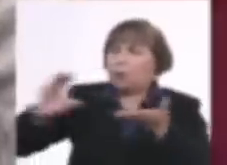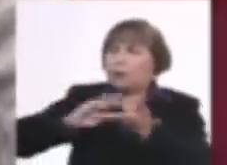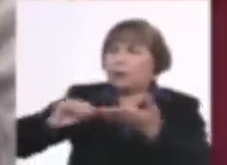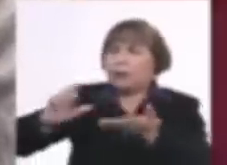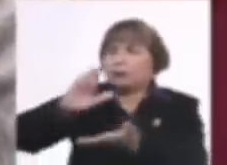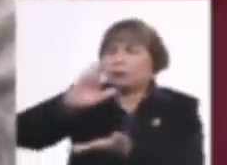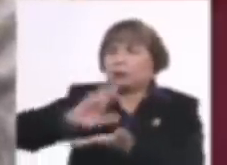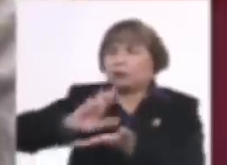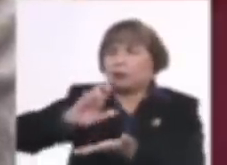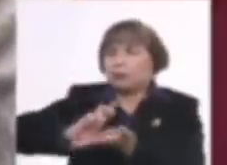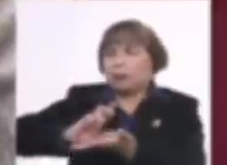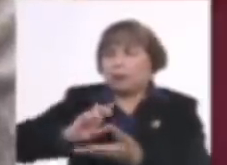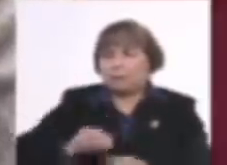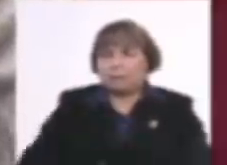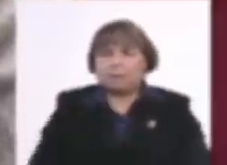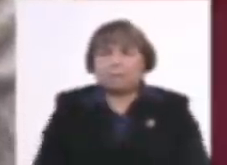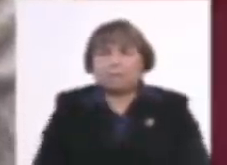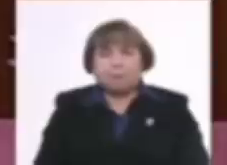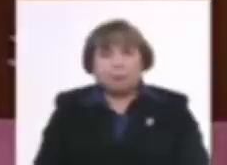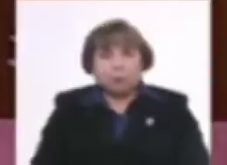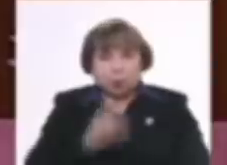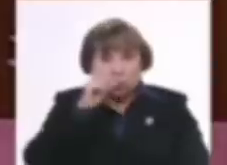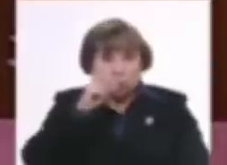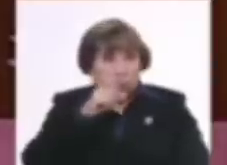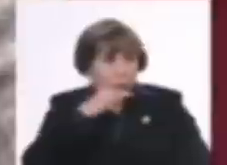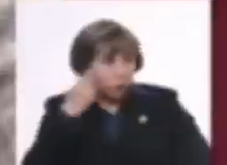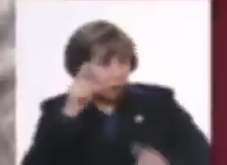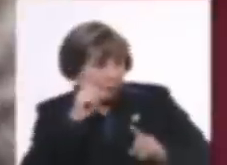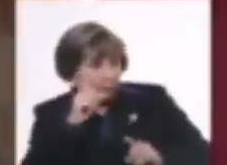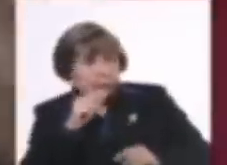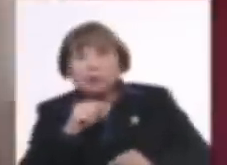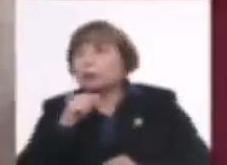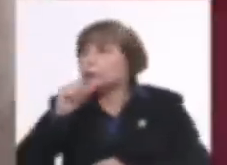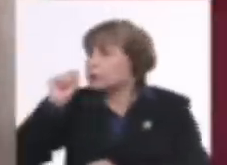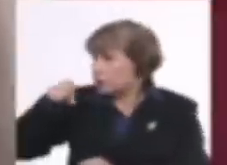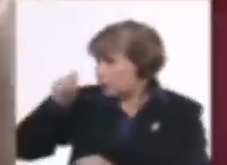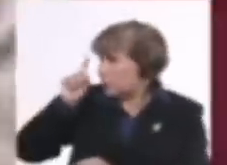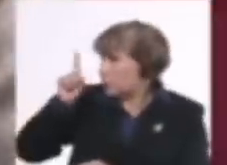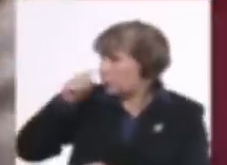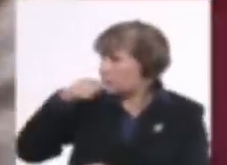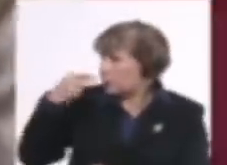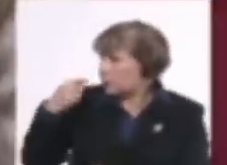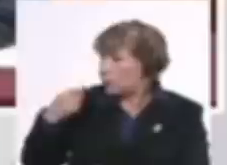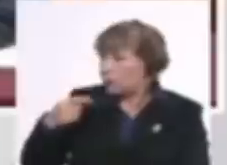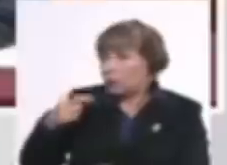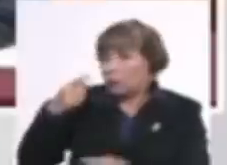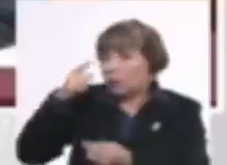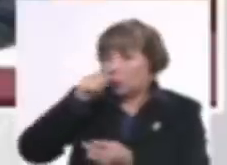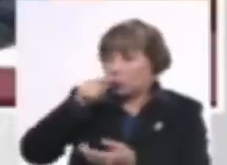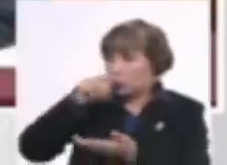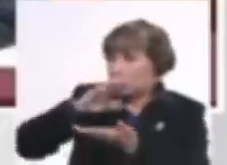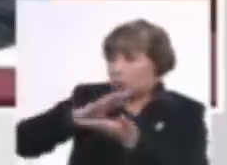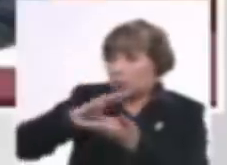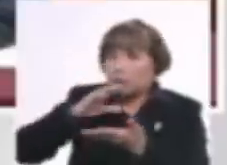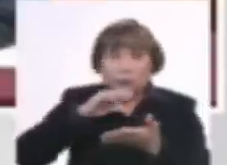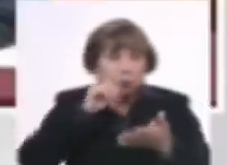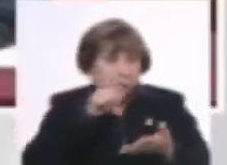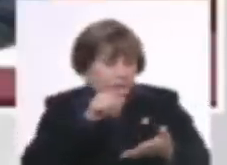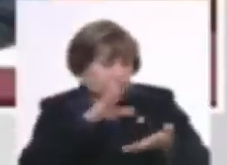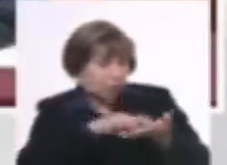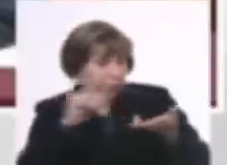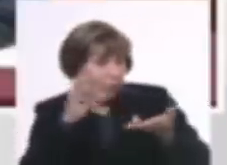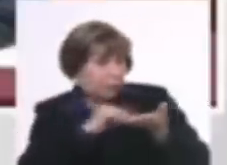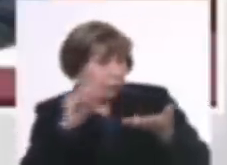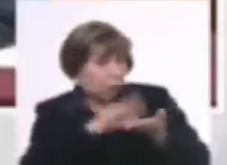el centro de Lima. ¿Una sola vez? Una sola vez. Cuando usted va a sacar